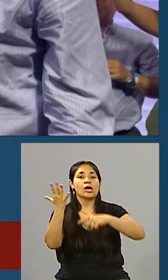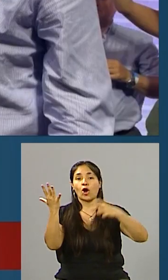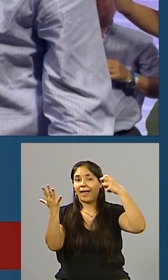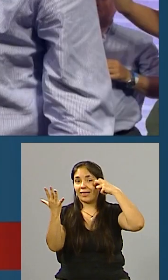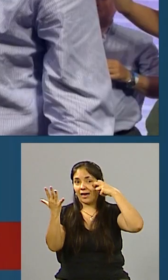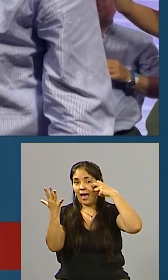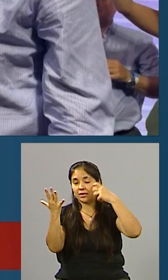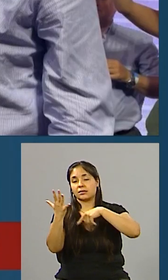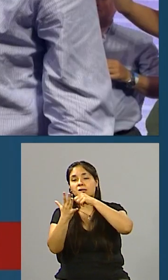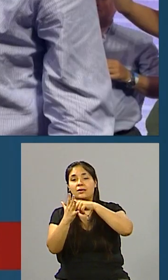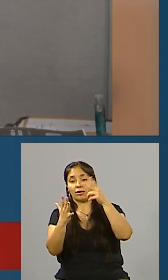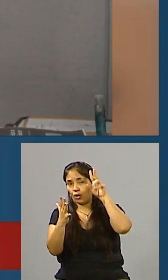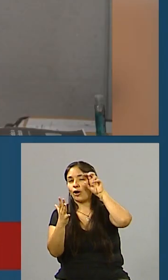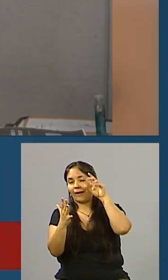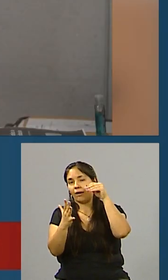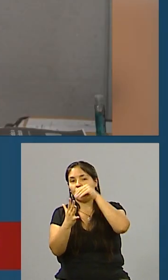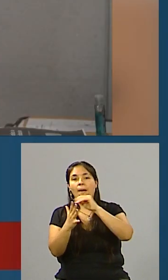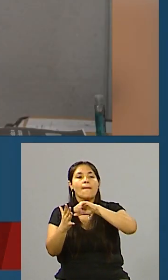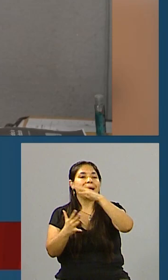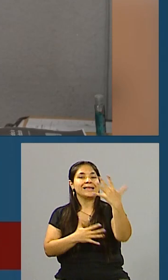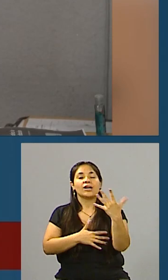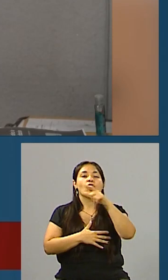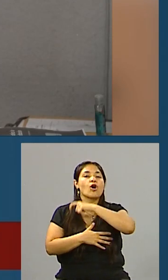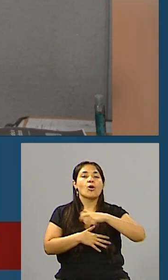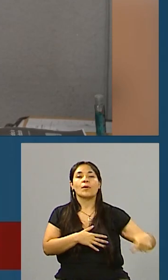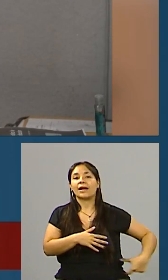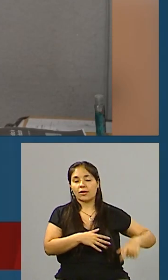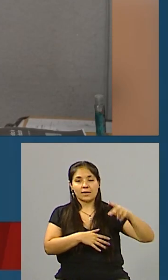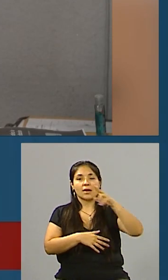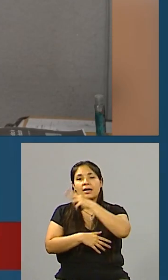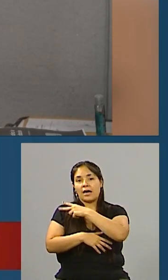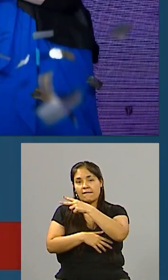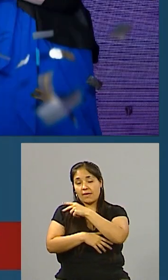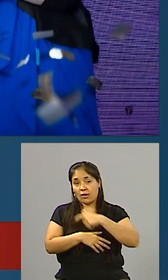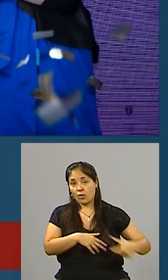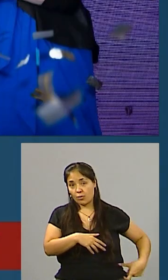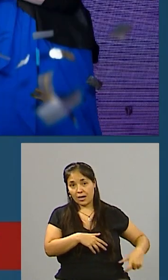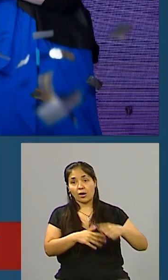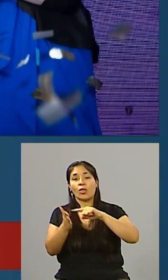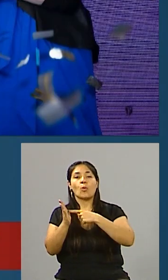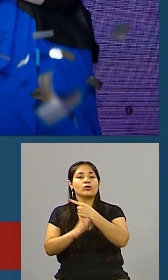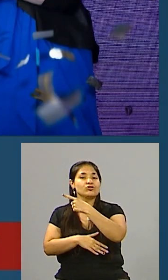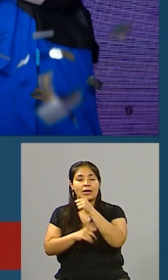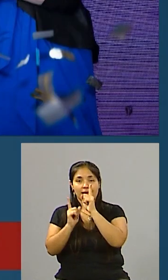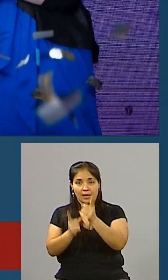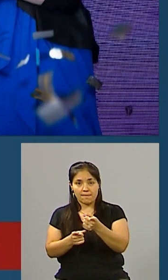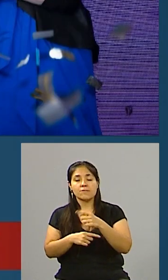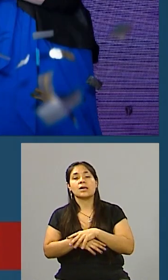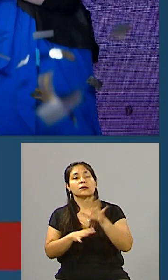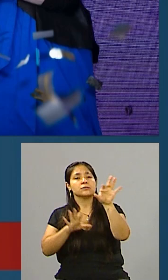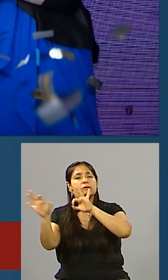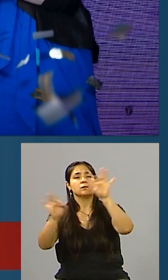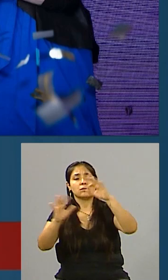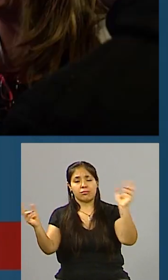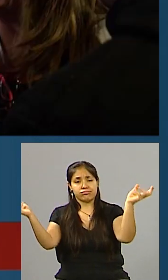incluido Cornejo, y a otros 5 gobernadores, incluido el jefe de gobierno de la Ciudad Autónoma de Buenos Aires, que son más bien del